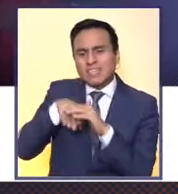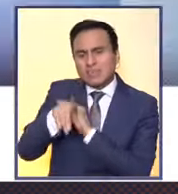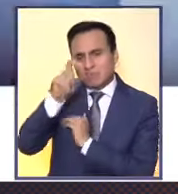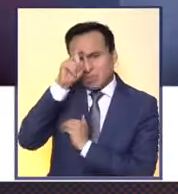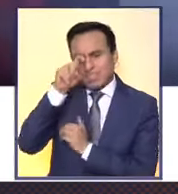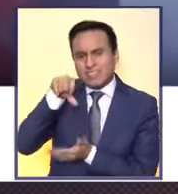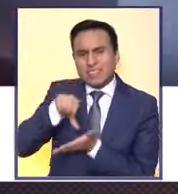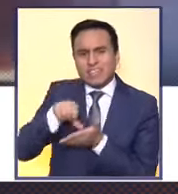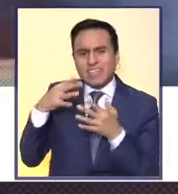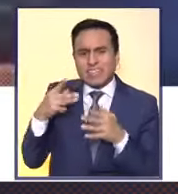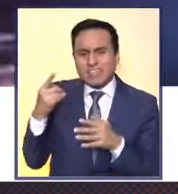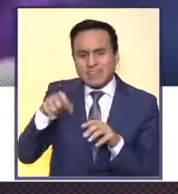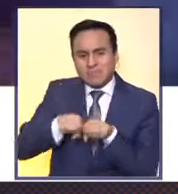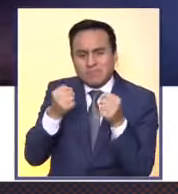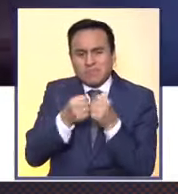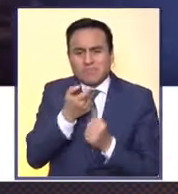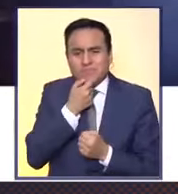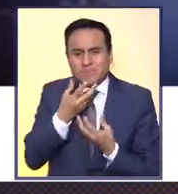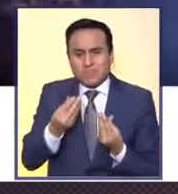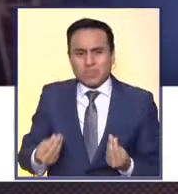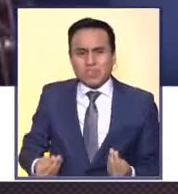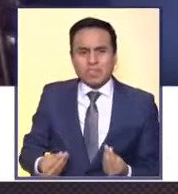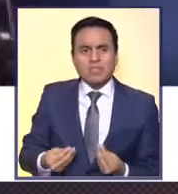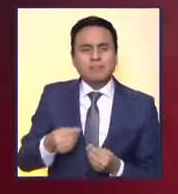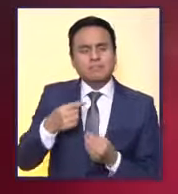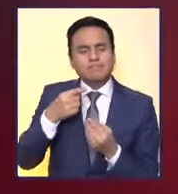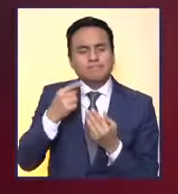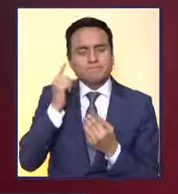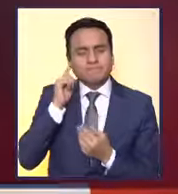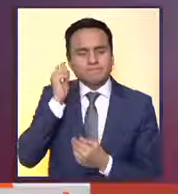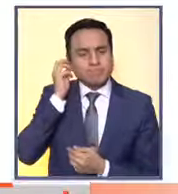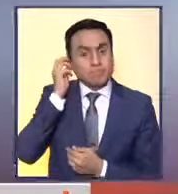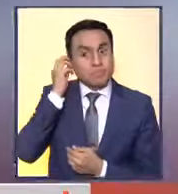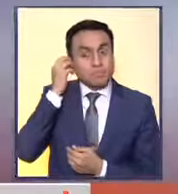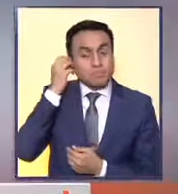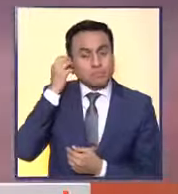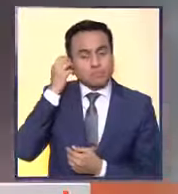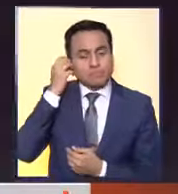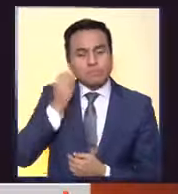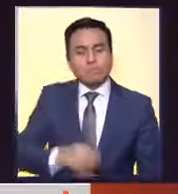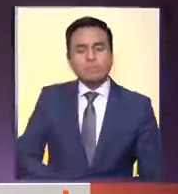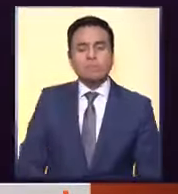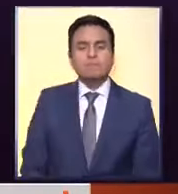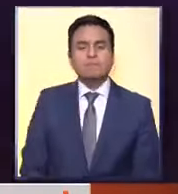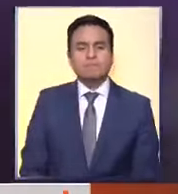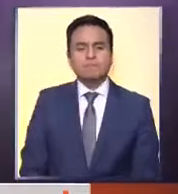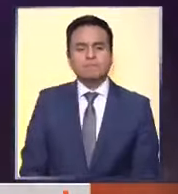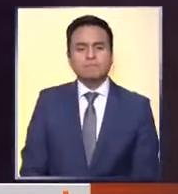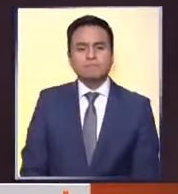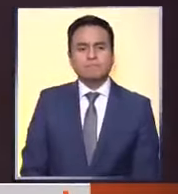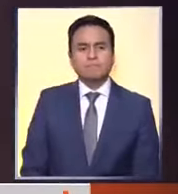varias fracturas y pérdida de piezas dentales. ¡Fuego!